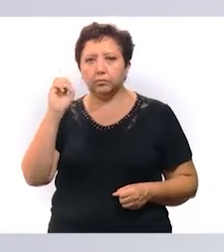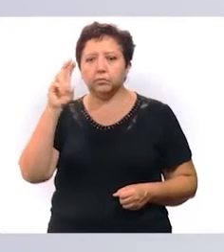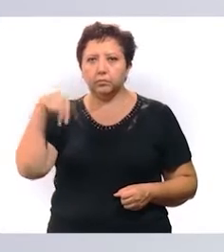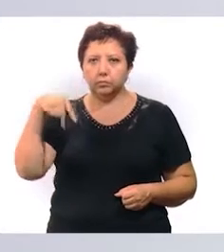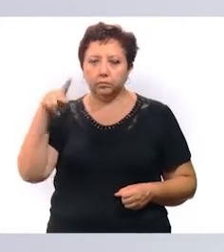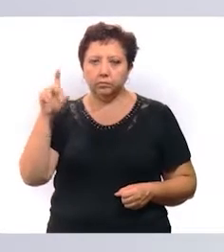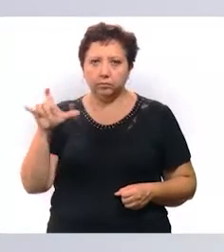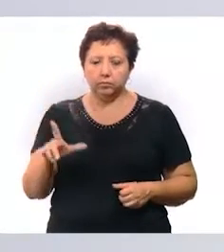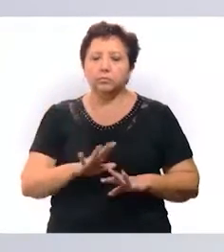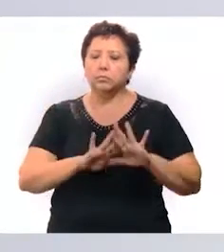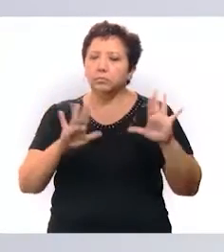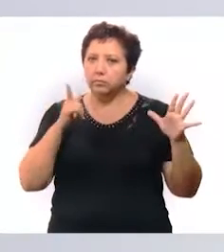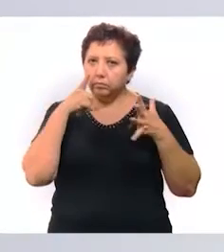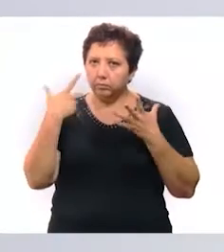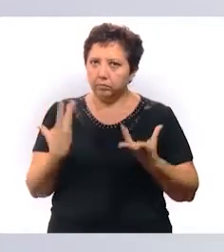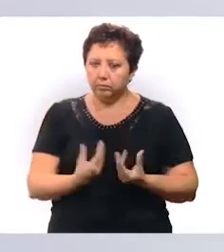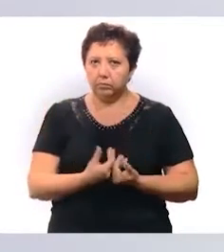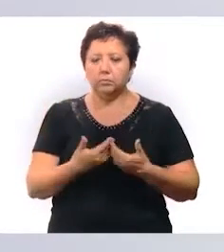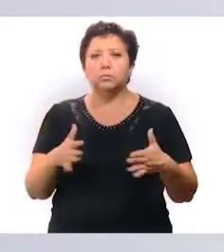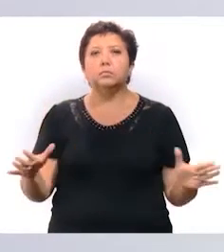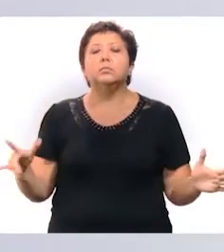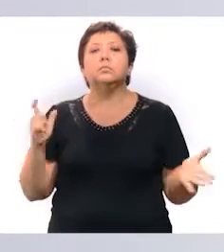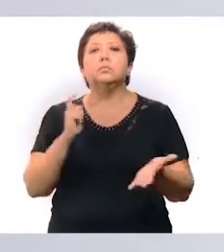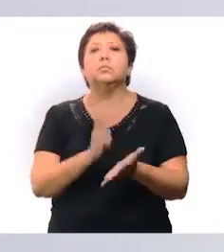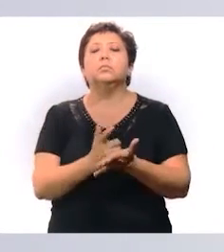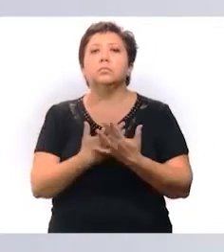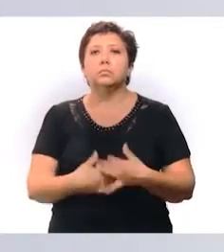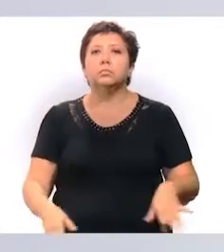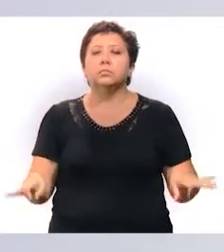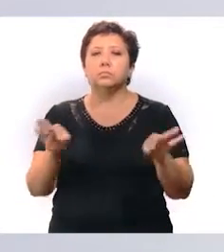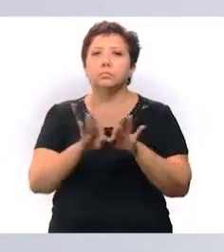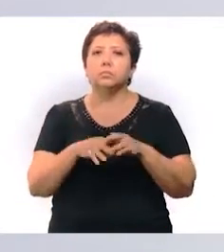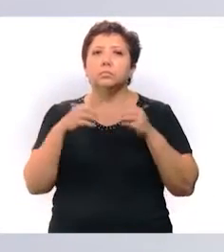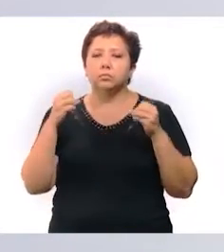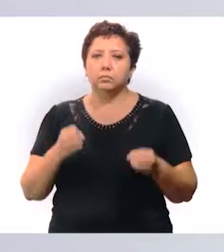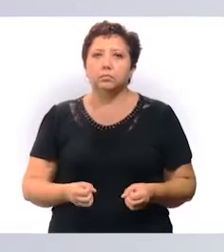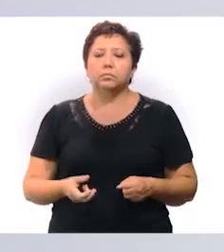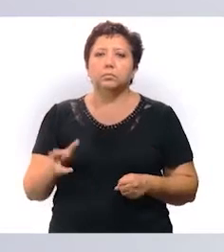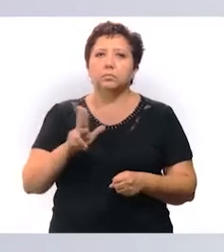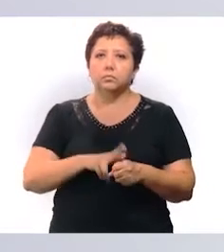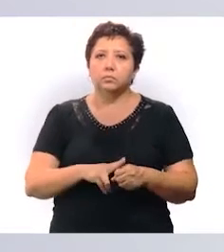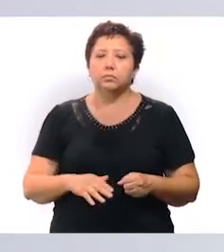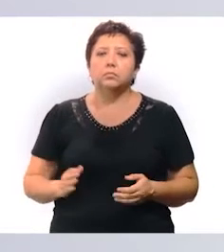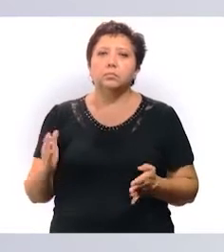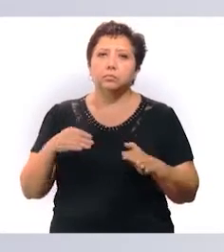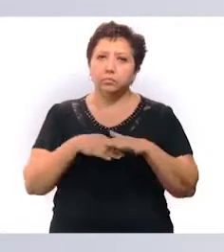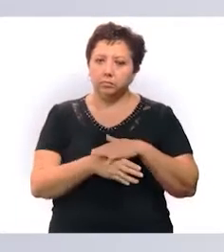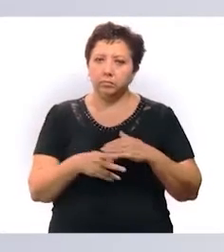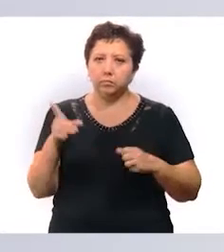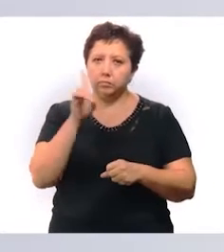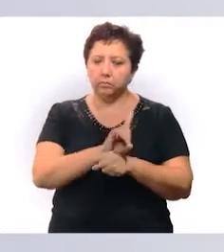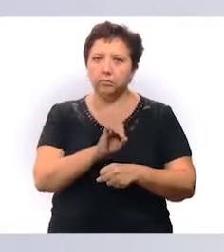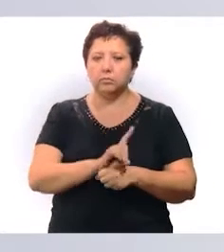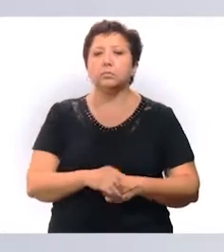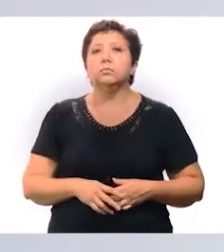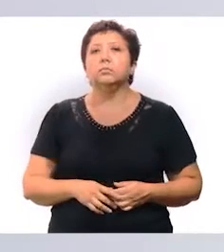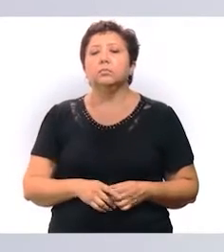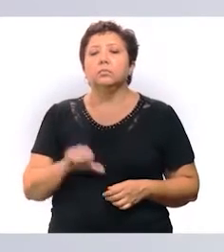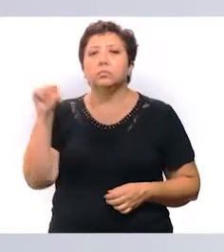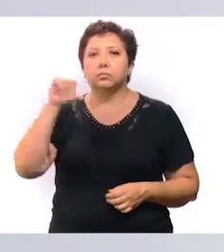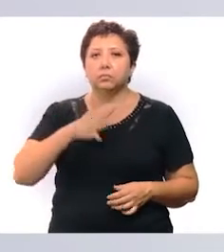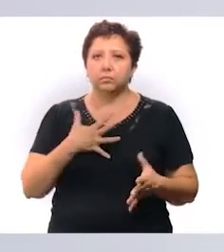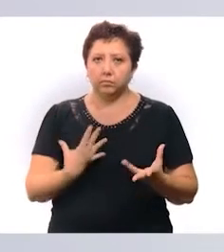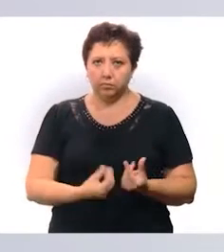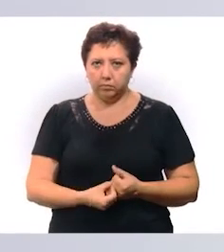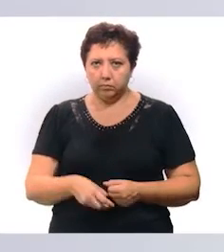Concal. Como hemos señalado, en la reapertura económica los datos más importantes son la ocupación hospitalaria y los ingresos diarios. El